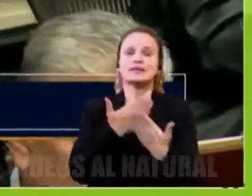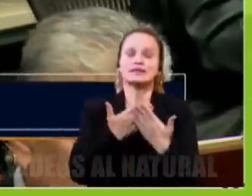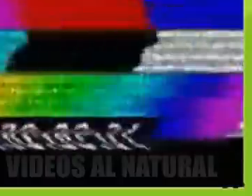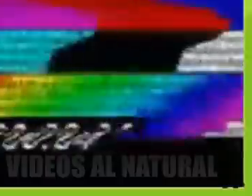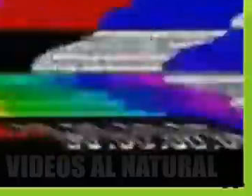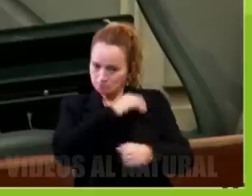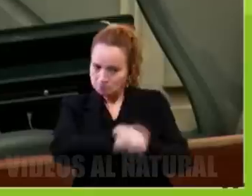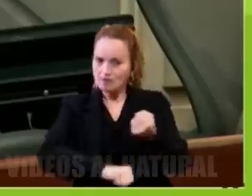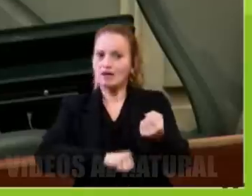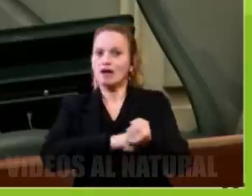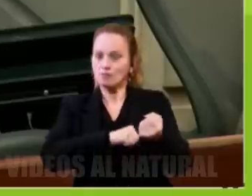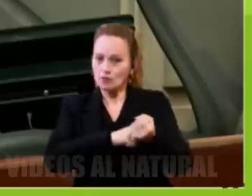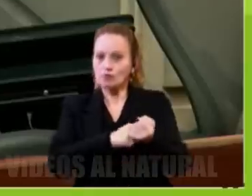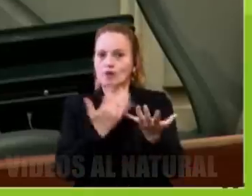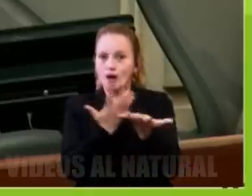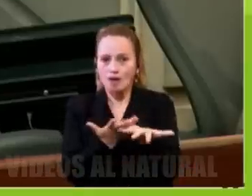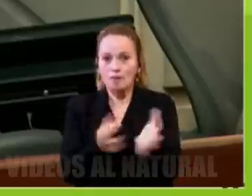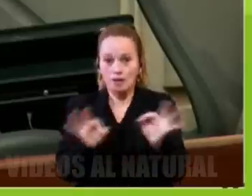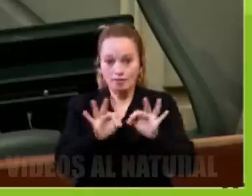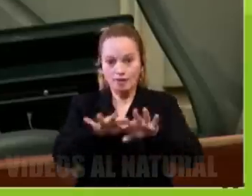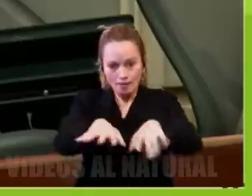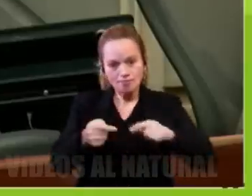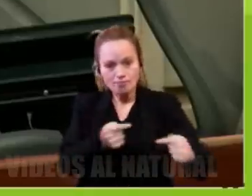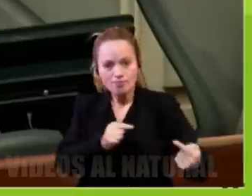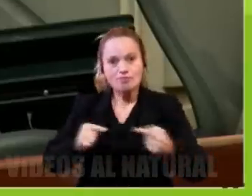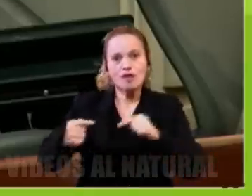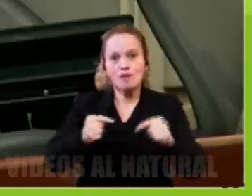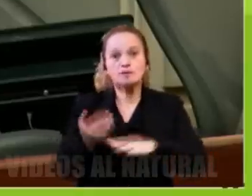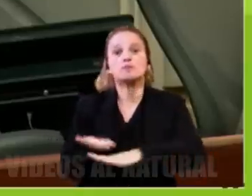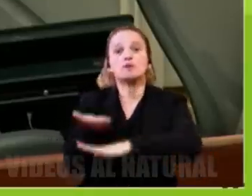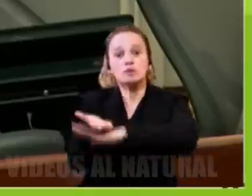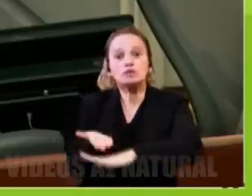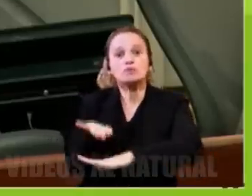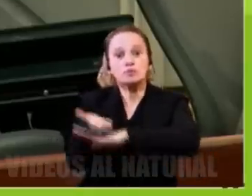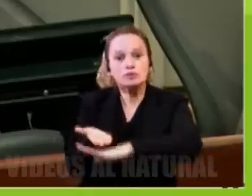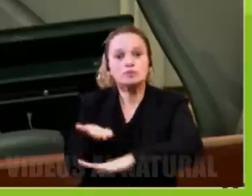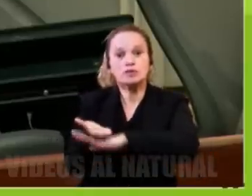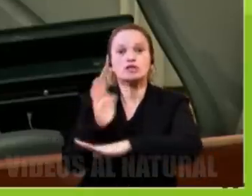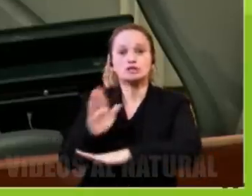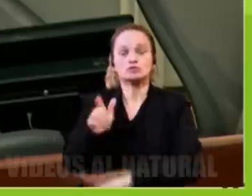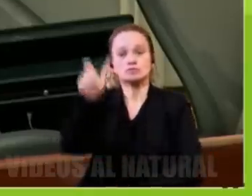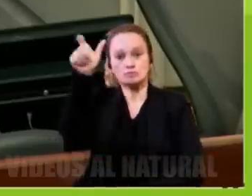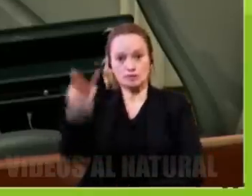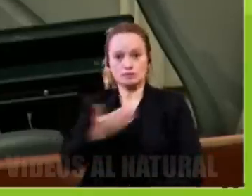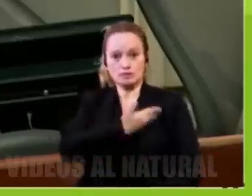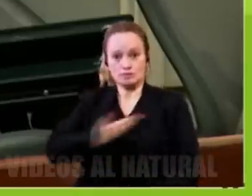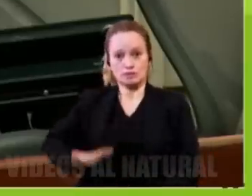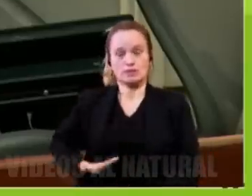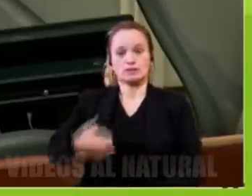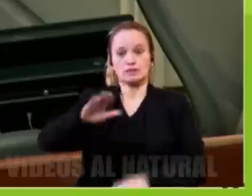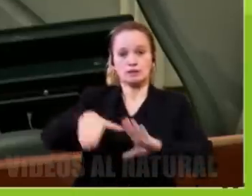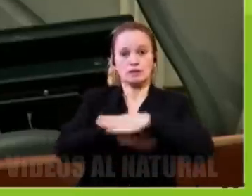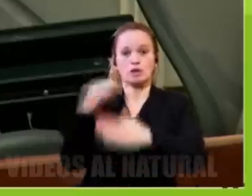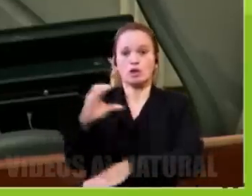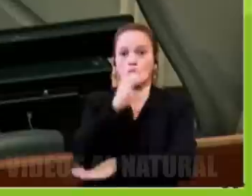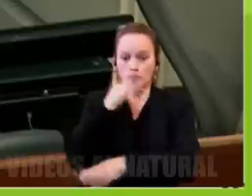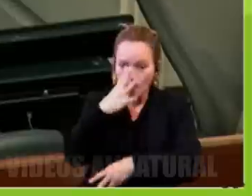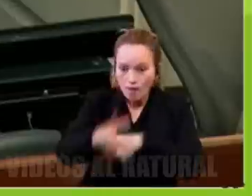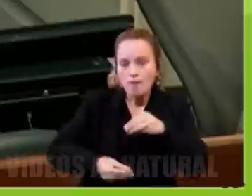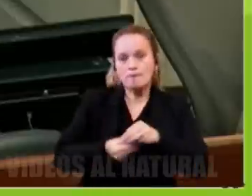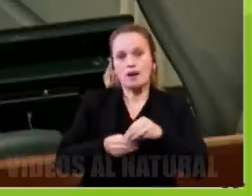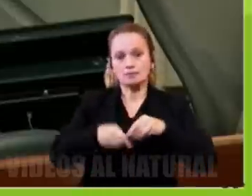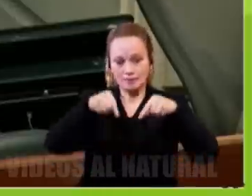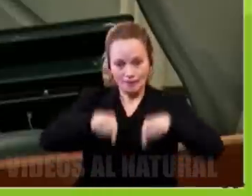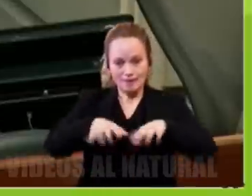Muchas gracias. Abramos el debate sobre las proposiciones que ha venido haciendo el presidente de la República y las que hemos